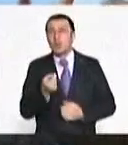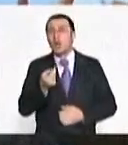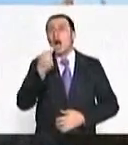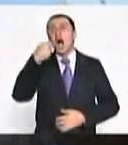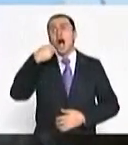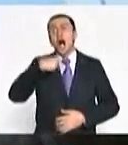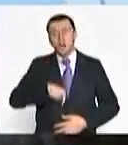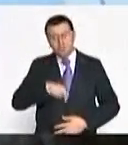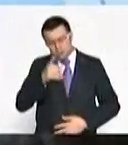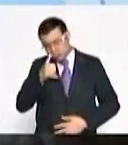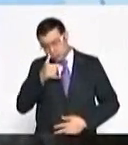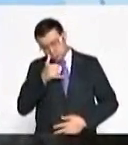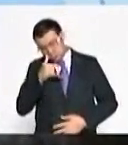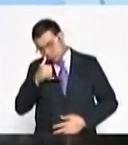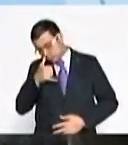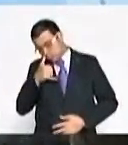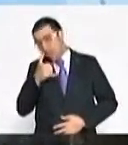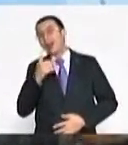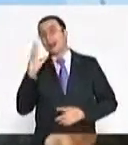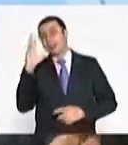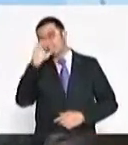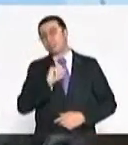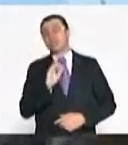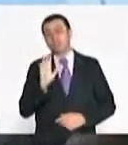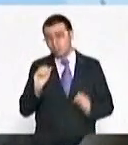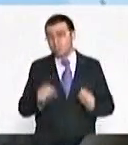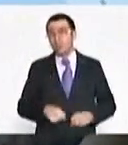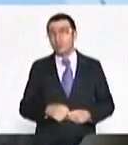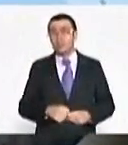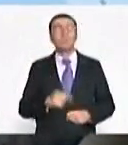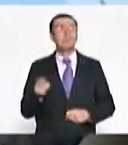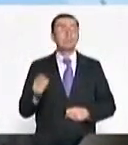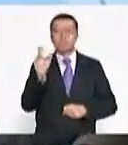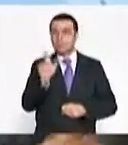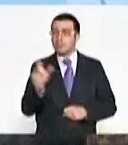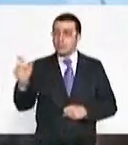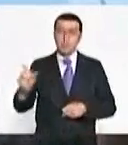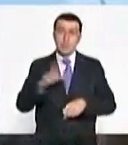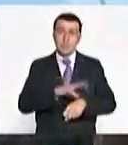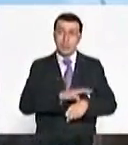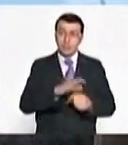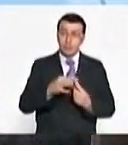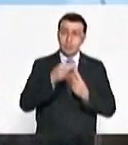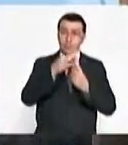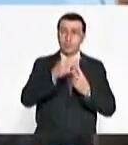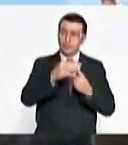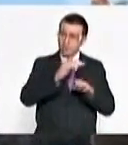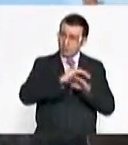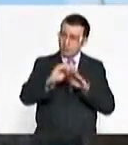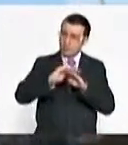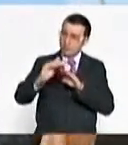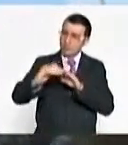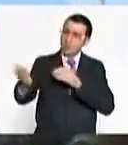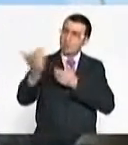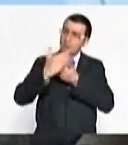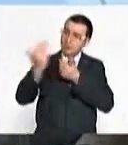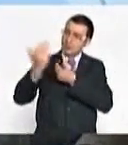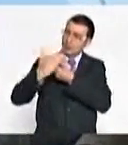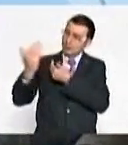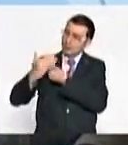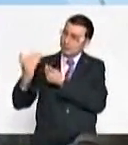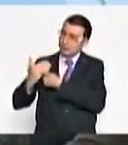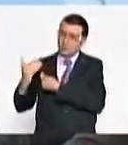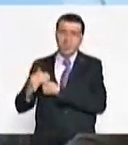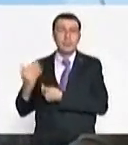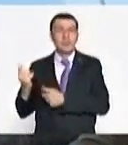traemos especialistas para contarles a ustedes de una manera muy sencilla, muy humana, muy práctica,